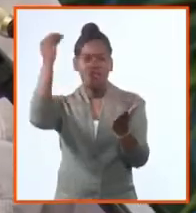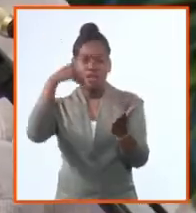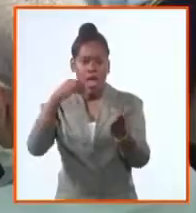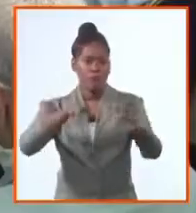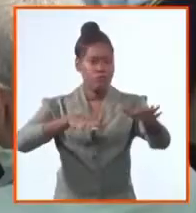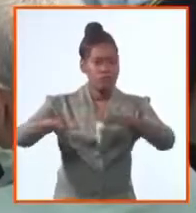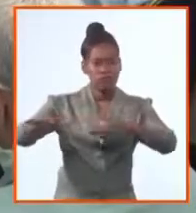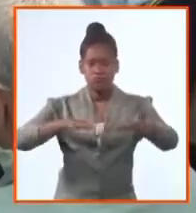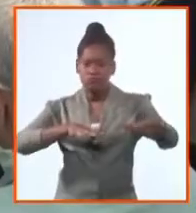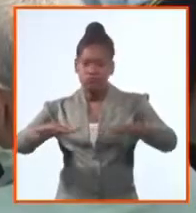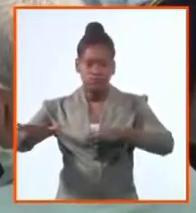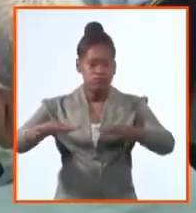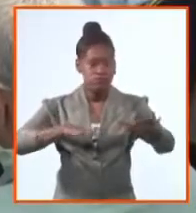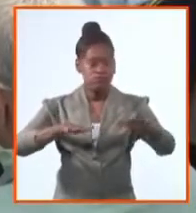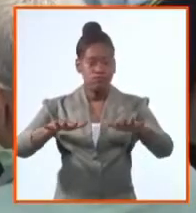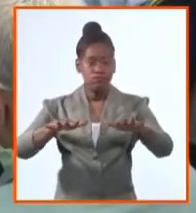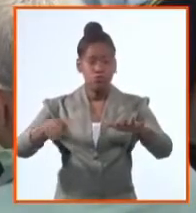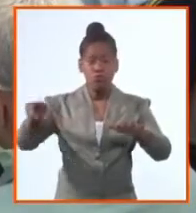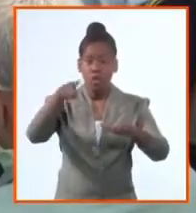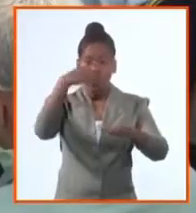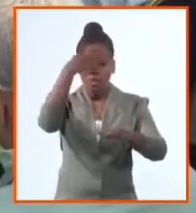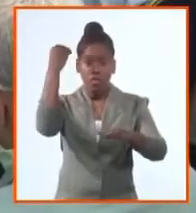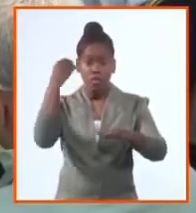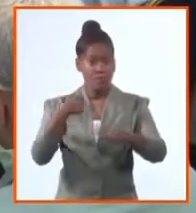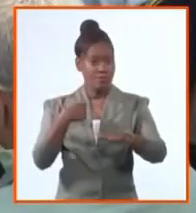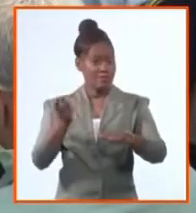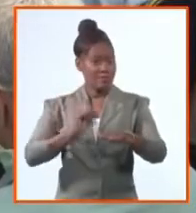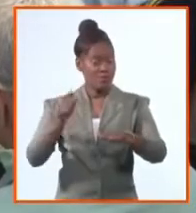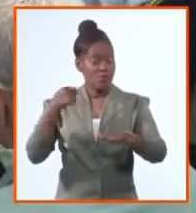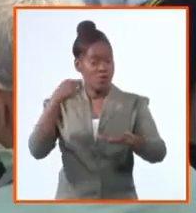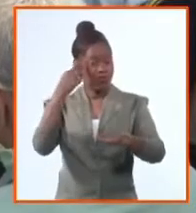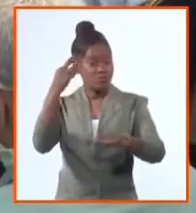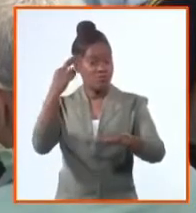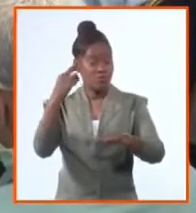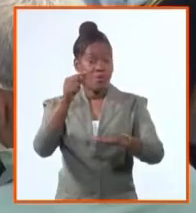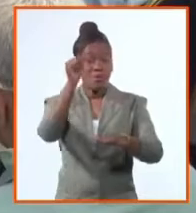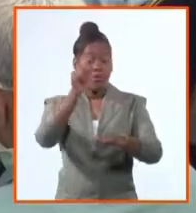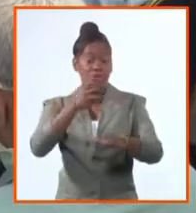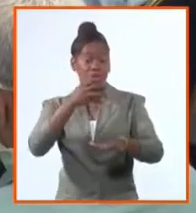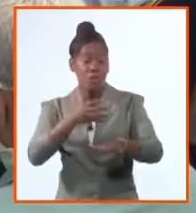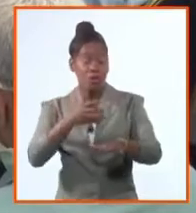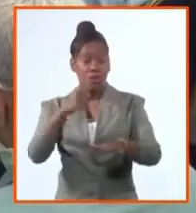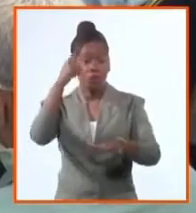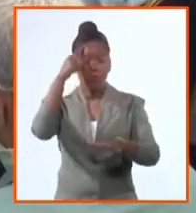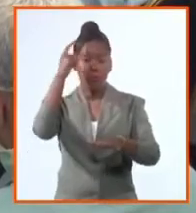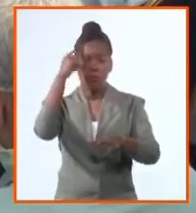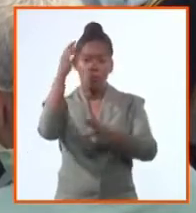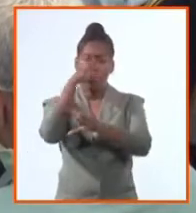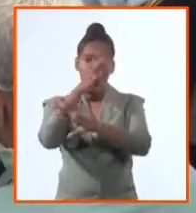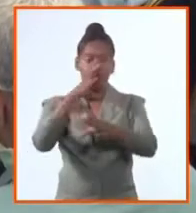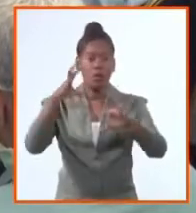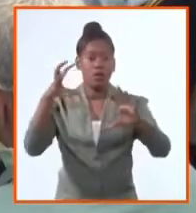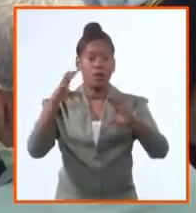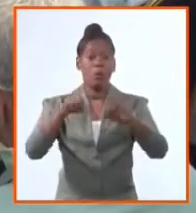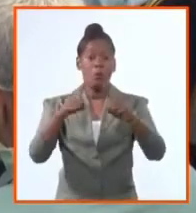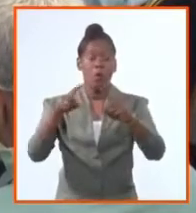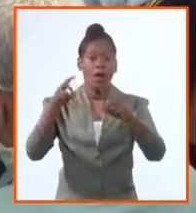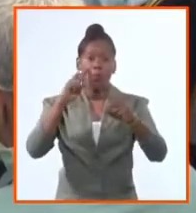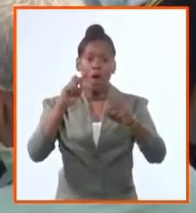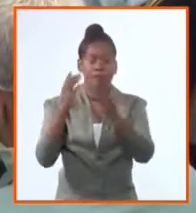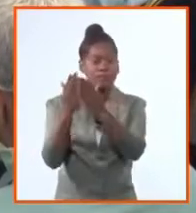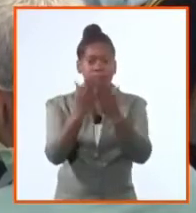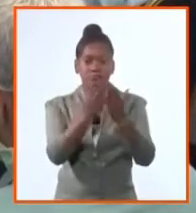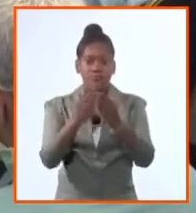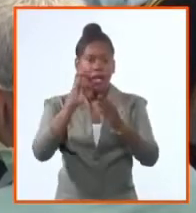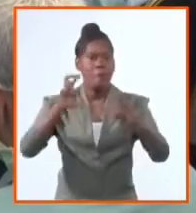por ejemplo. Todo el mundo se ha olvidado de eso. Pero nosotros tuvimos un salto de 5 millones de cabezas ganadas de 59 a 7 millones y de una